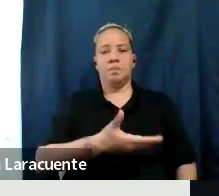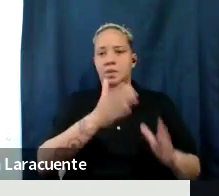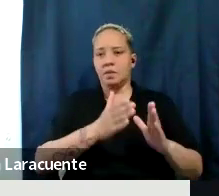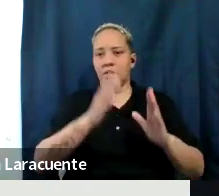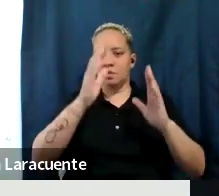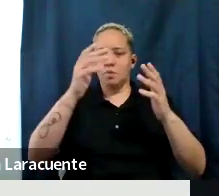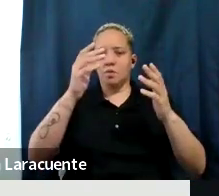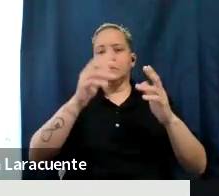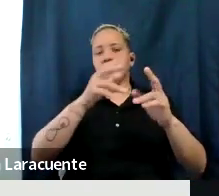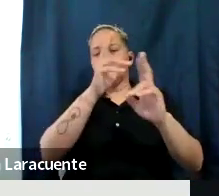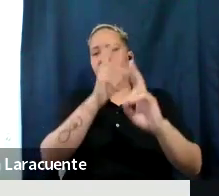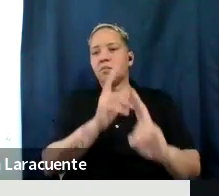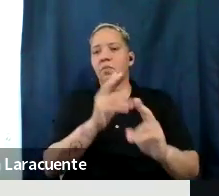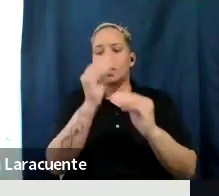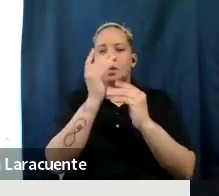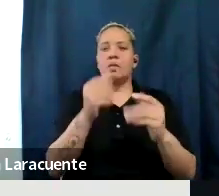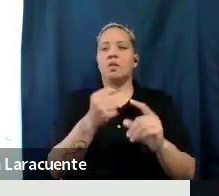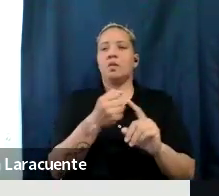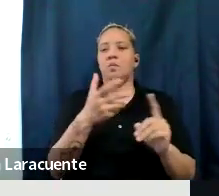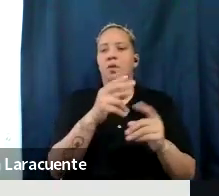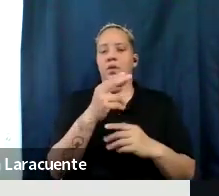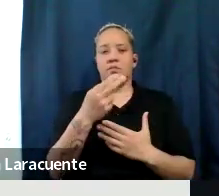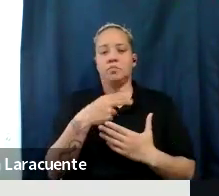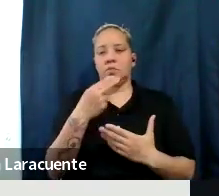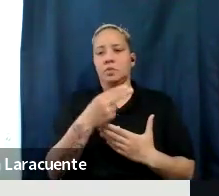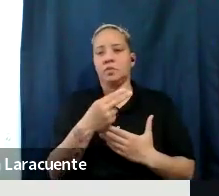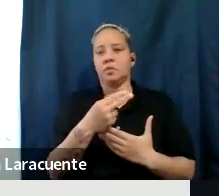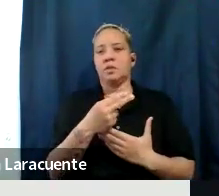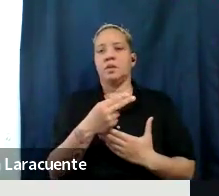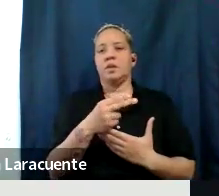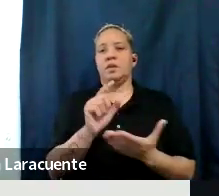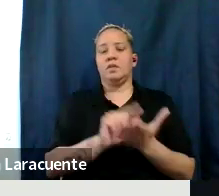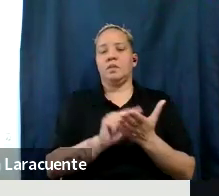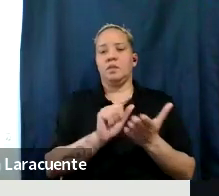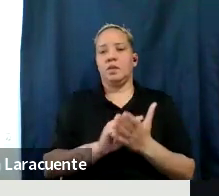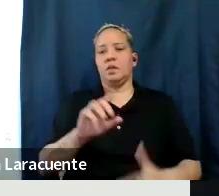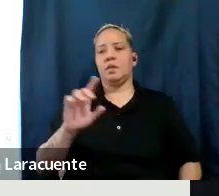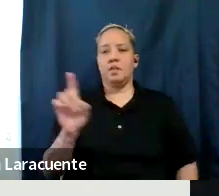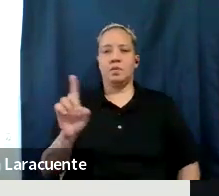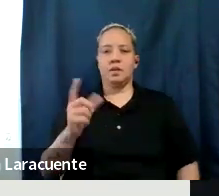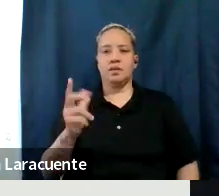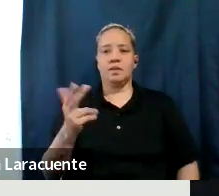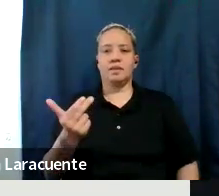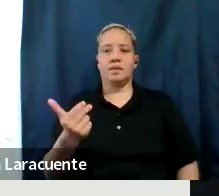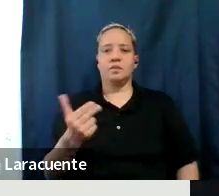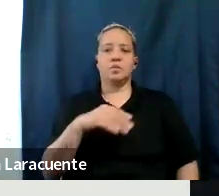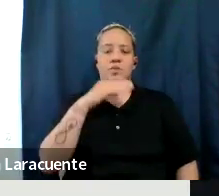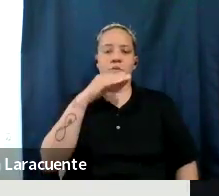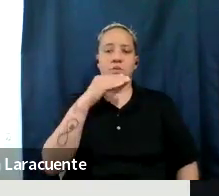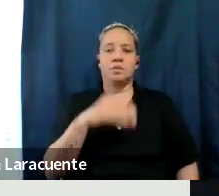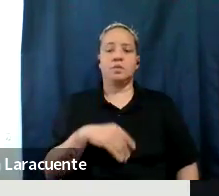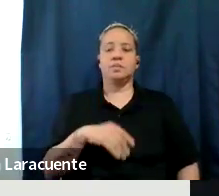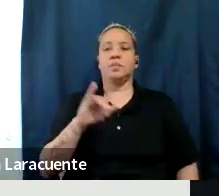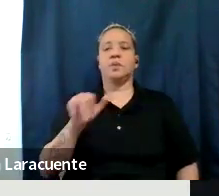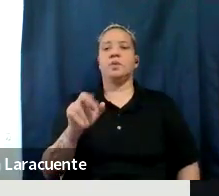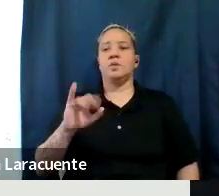a los lectores en una amplia nota que aparece en el diario La Democracia el 13 de octubre. Juan Ramón Jiménez,